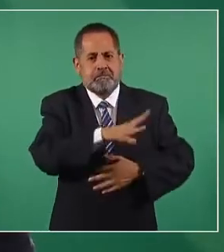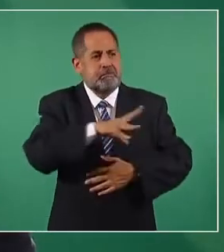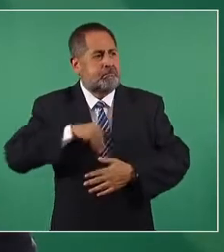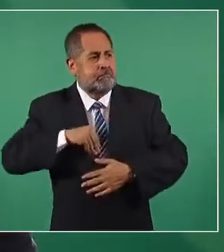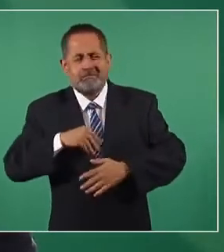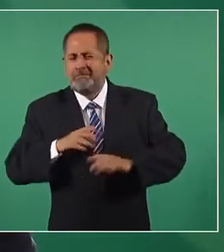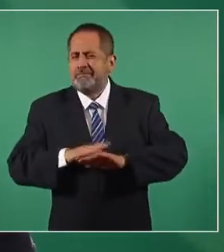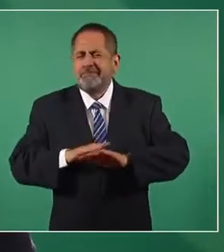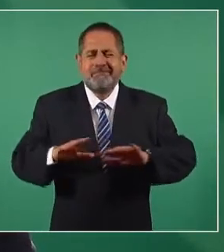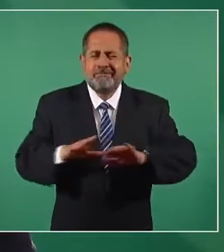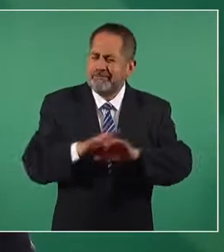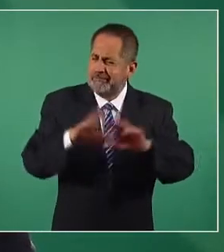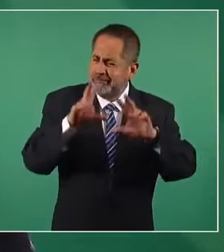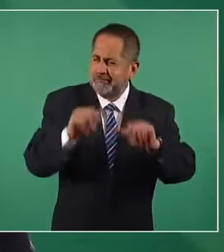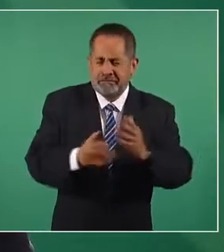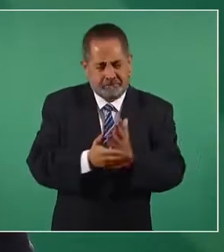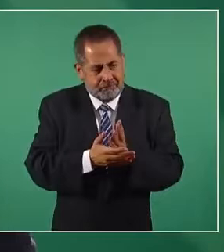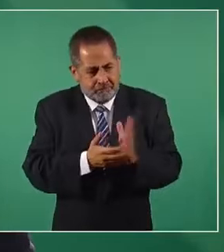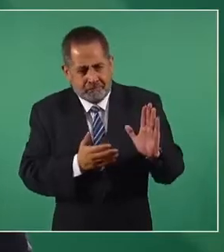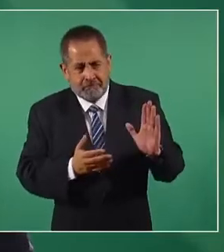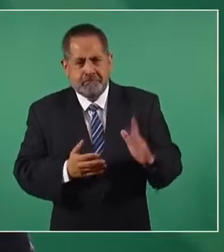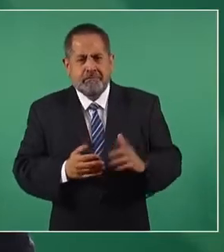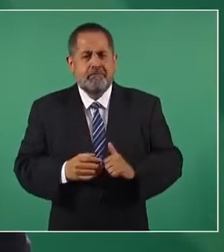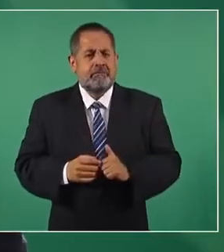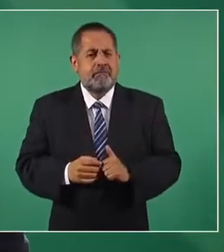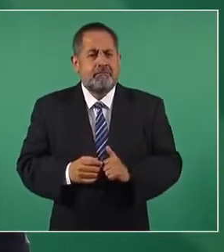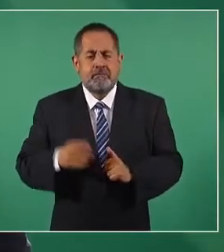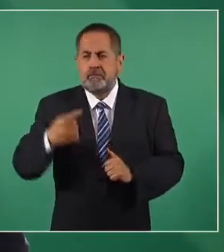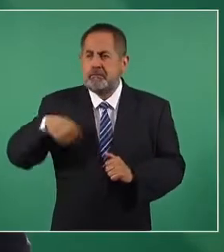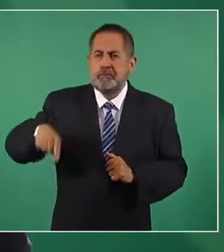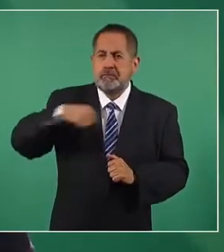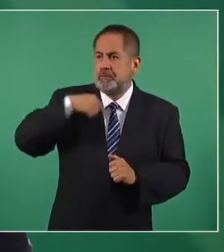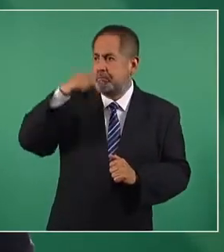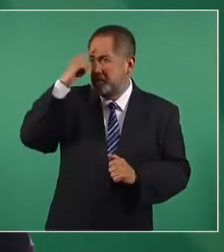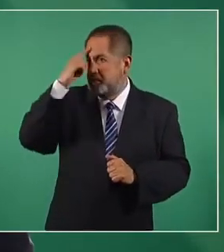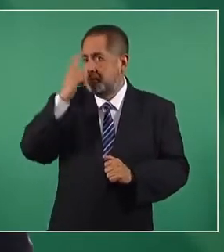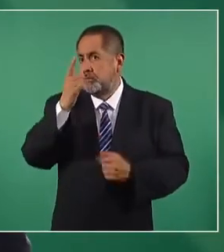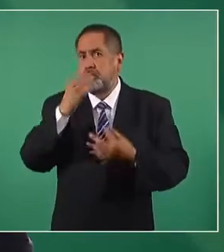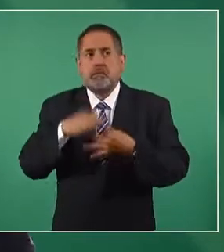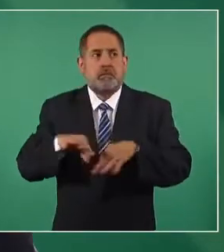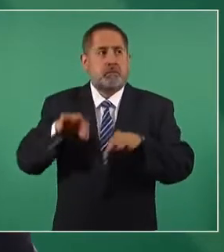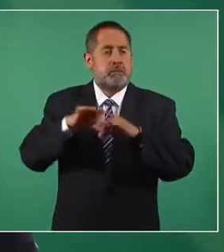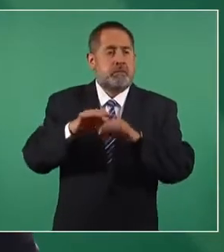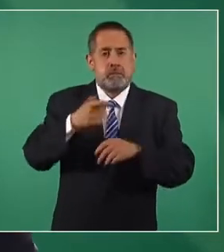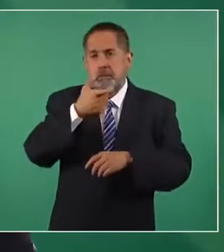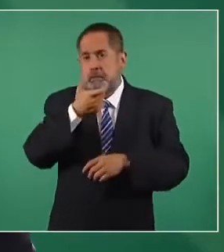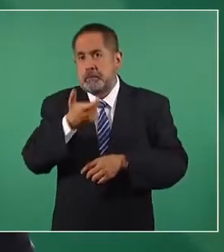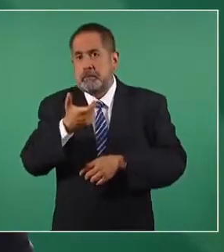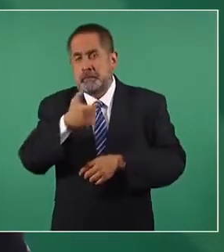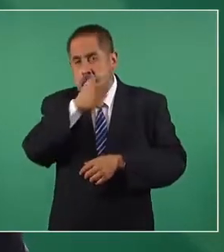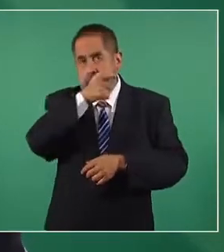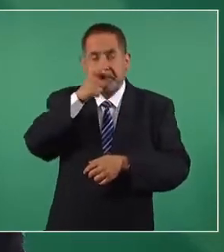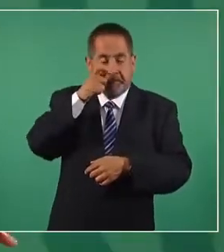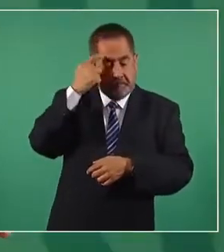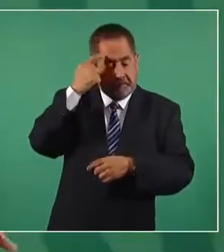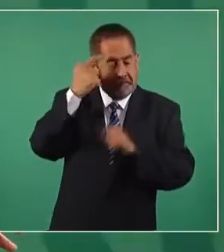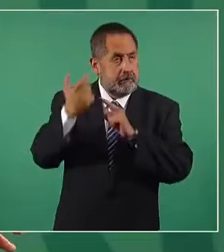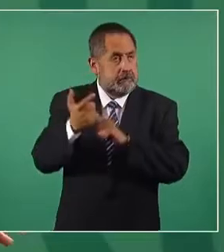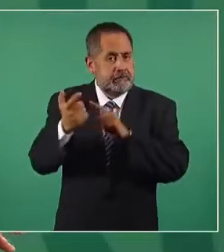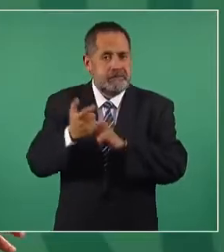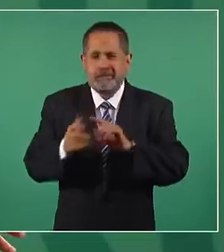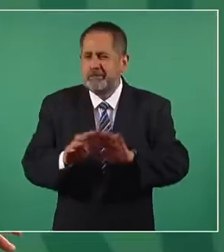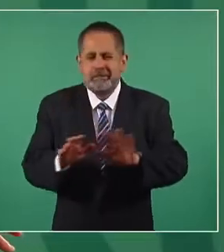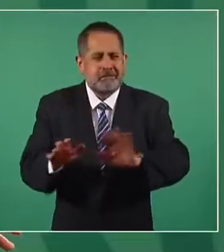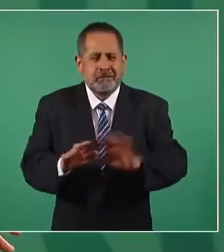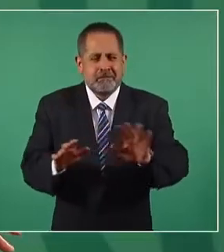que no estén pensando que lo más importante en la vida es el dinero. No, lo más importante en la